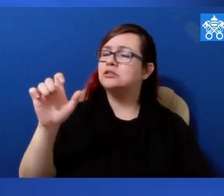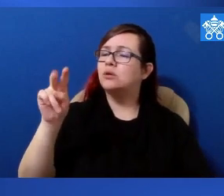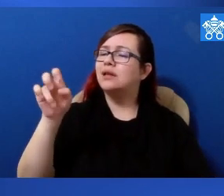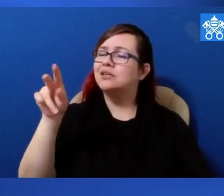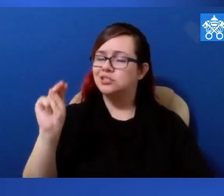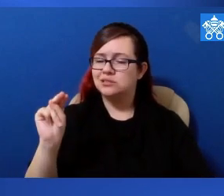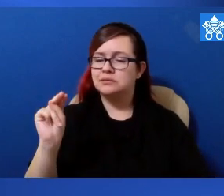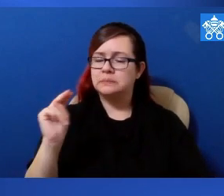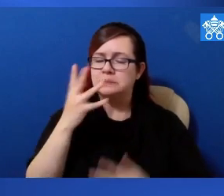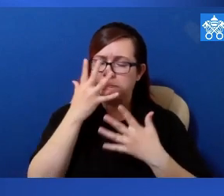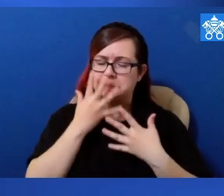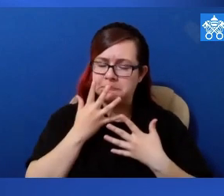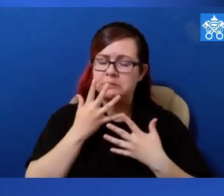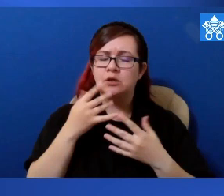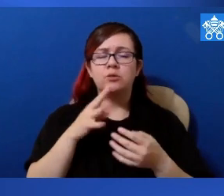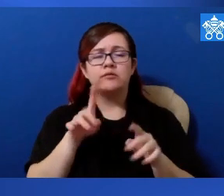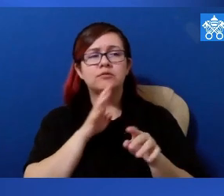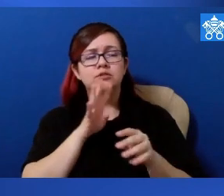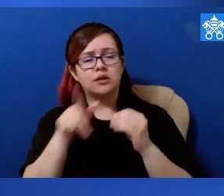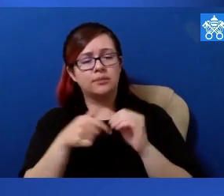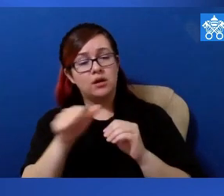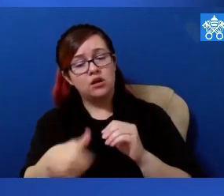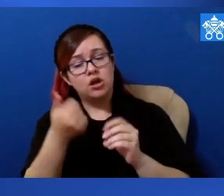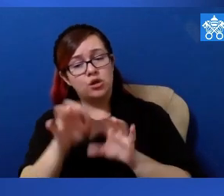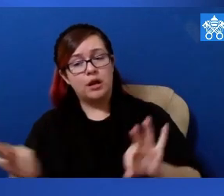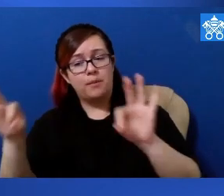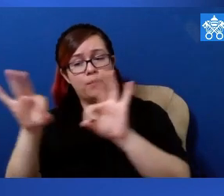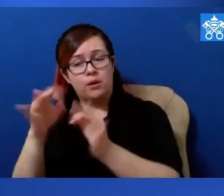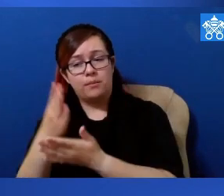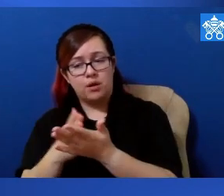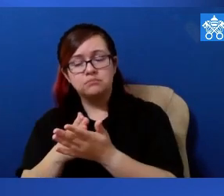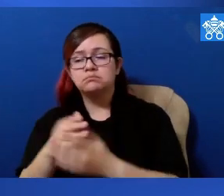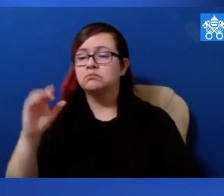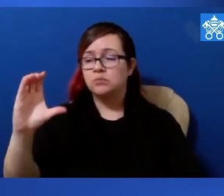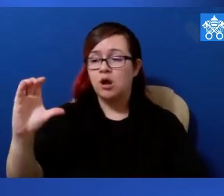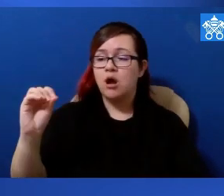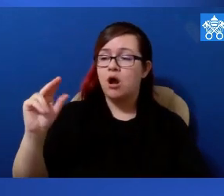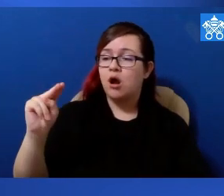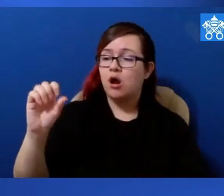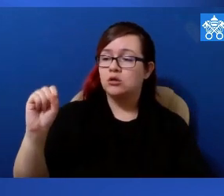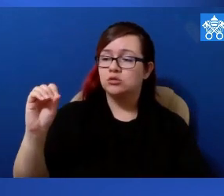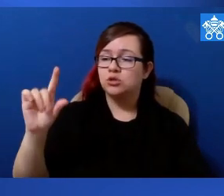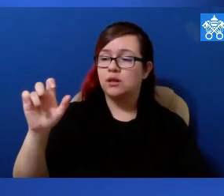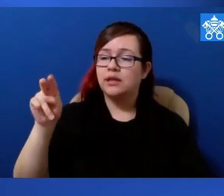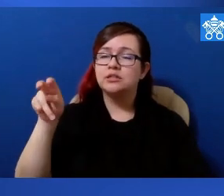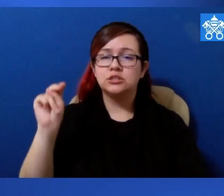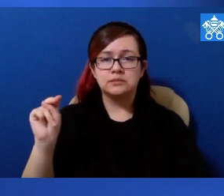la desolación. Hoy reflexionamos sobre otro elemento importante, la